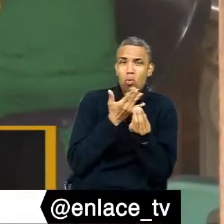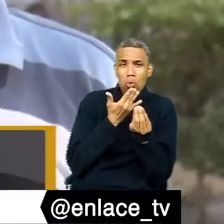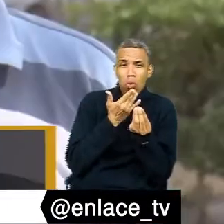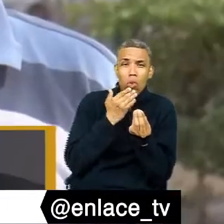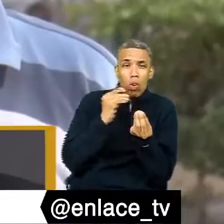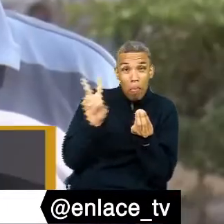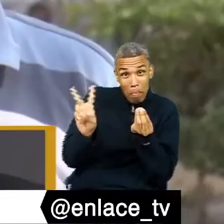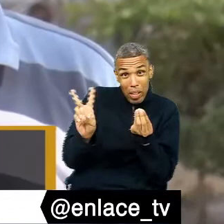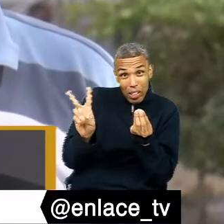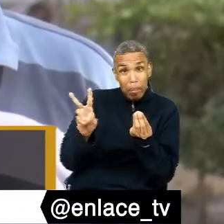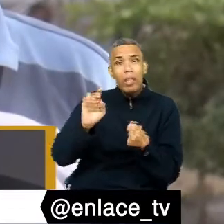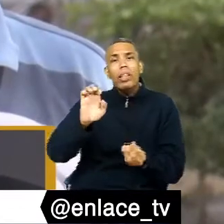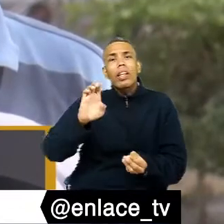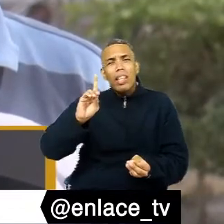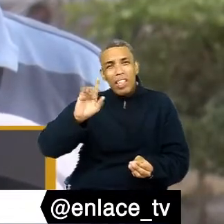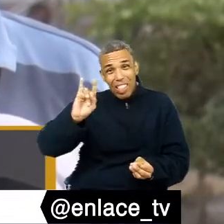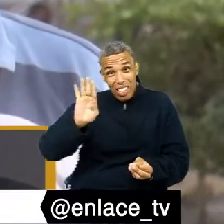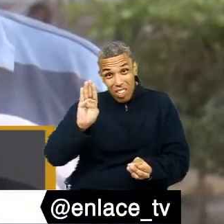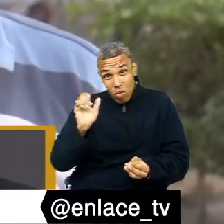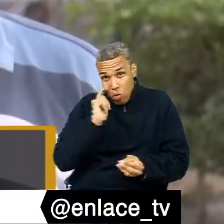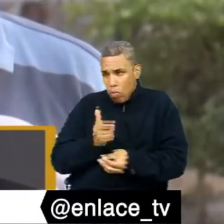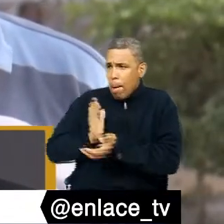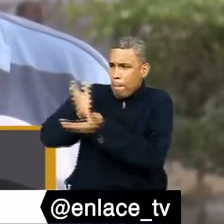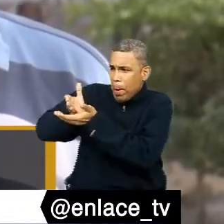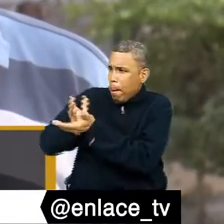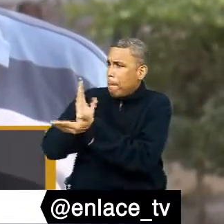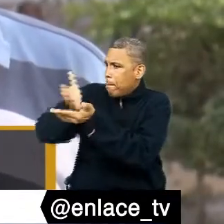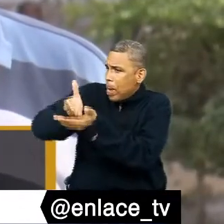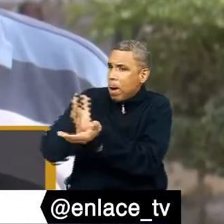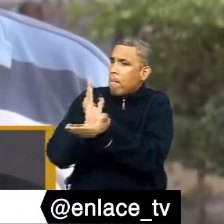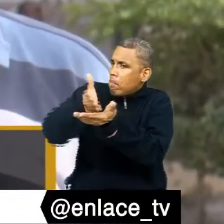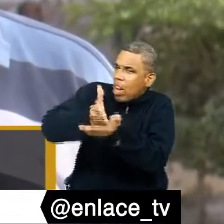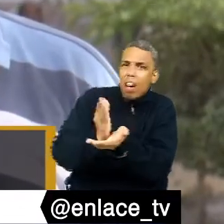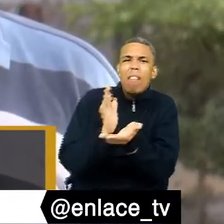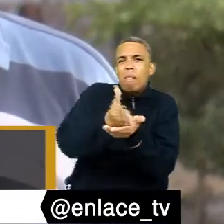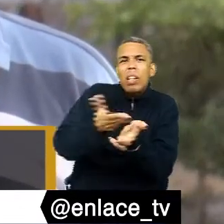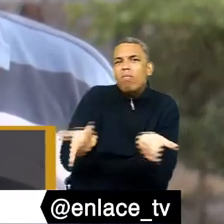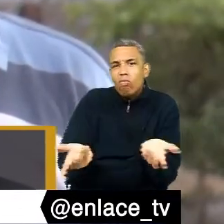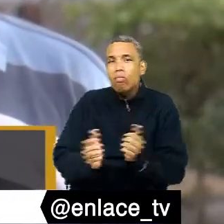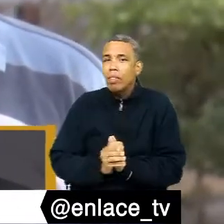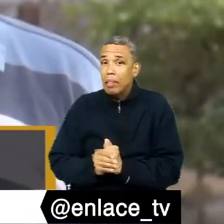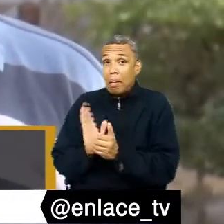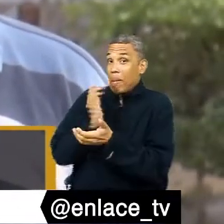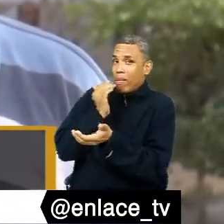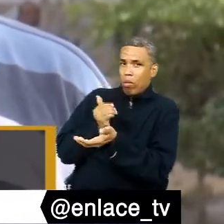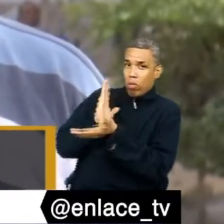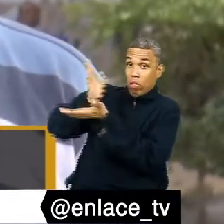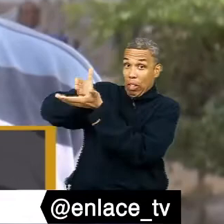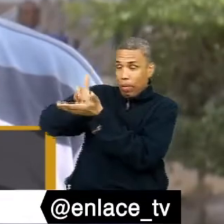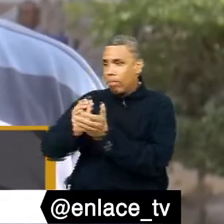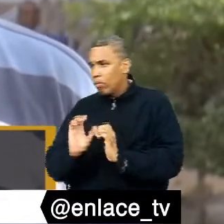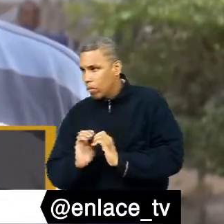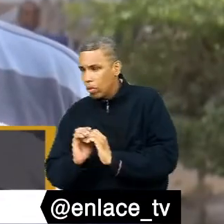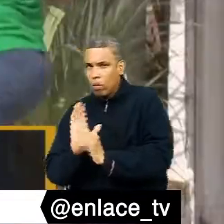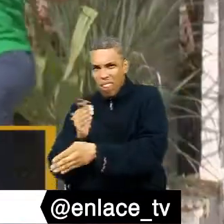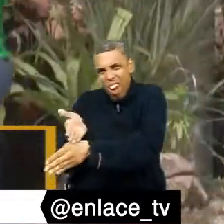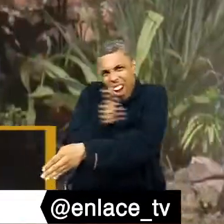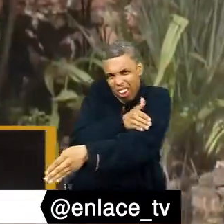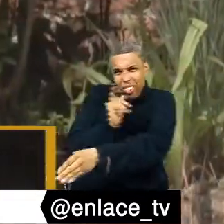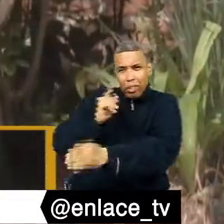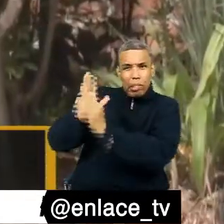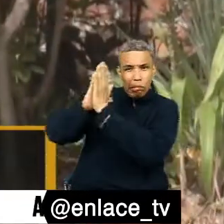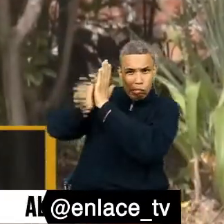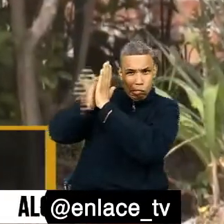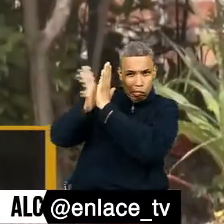Lo que estamos haciendo en este momento es venir a visitar casa a casa, solicitar los documentos que ya se había informado en la